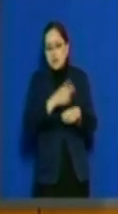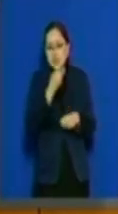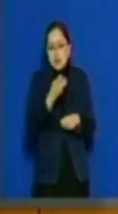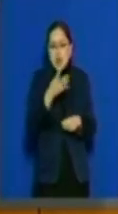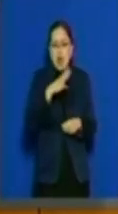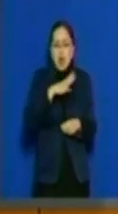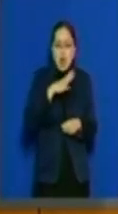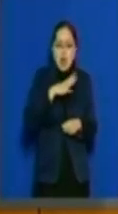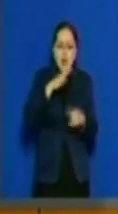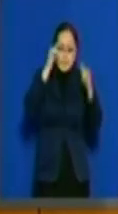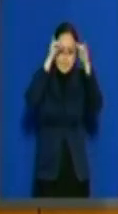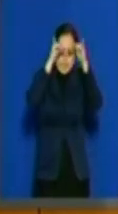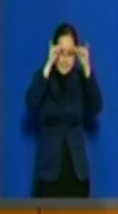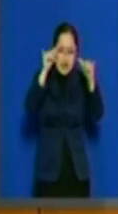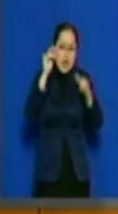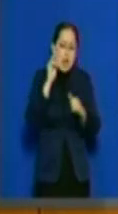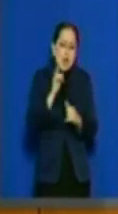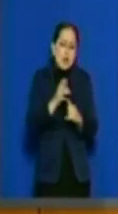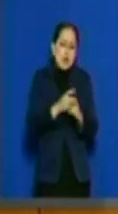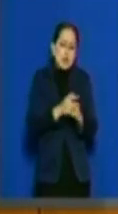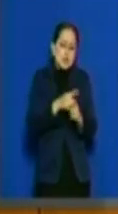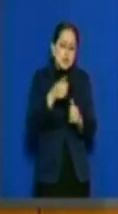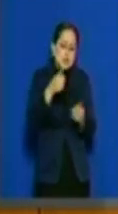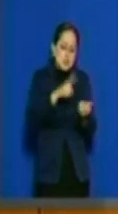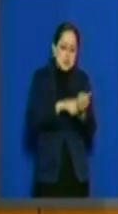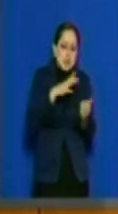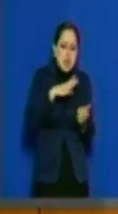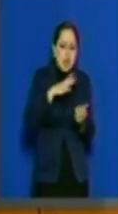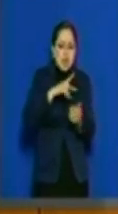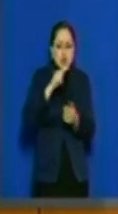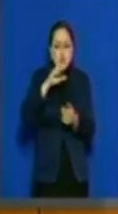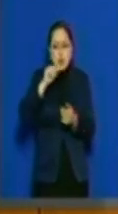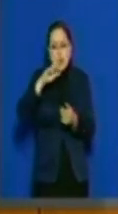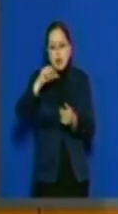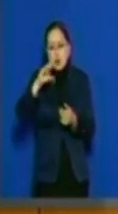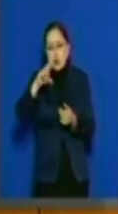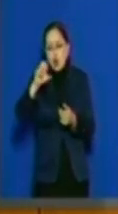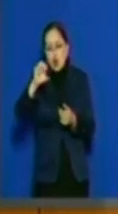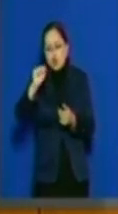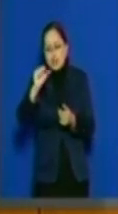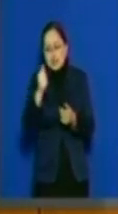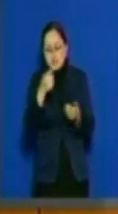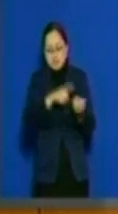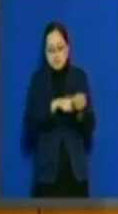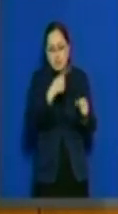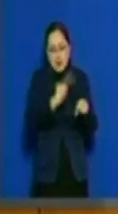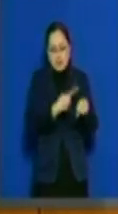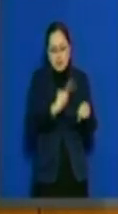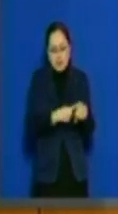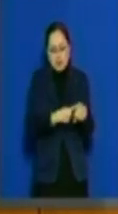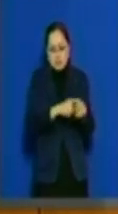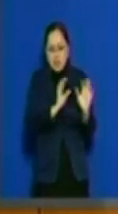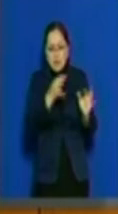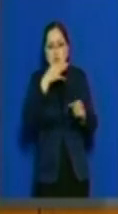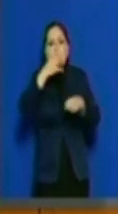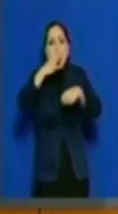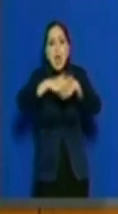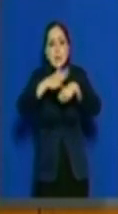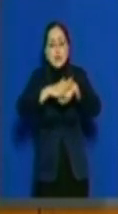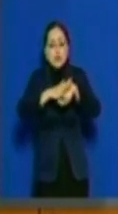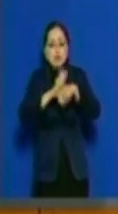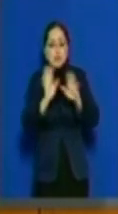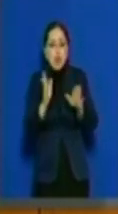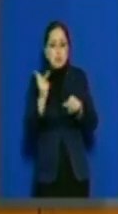tengo vacas tuberculosas en el establo, pero no pasa nada porque la leche